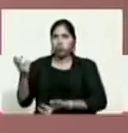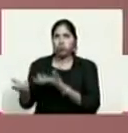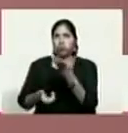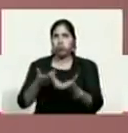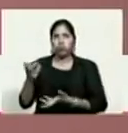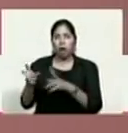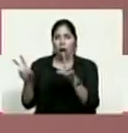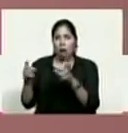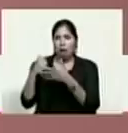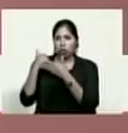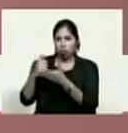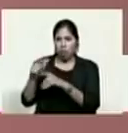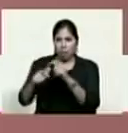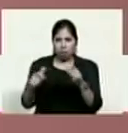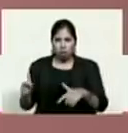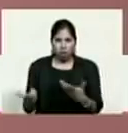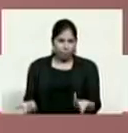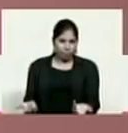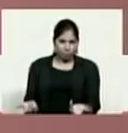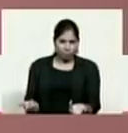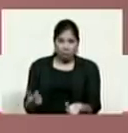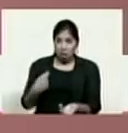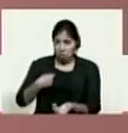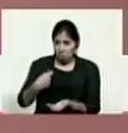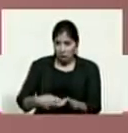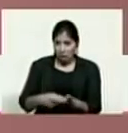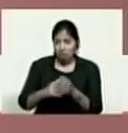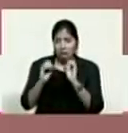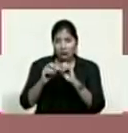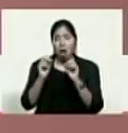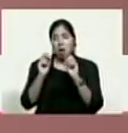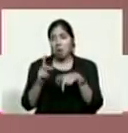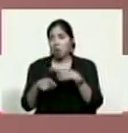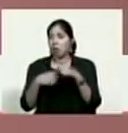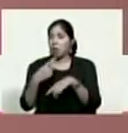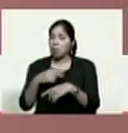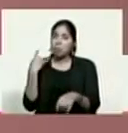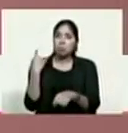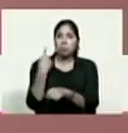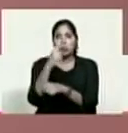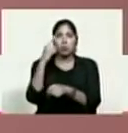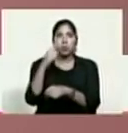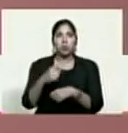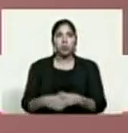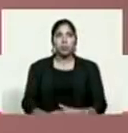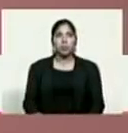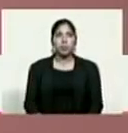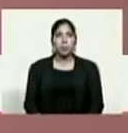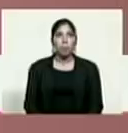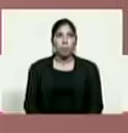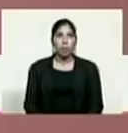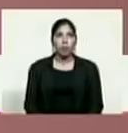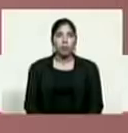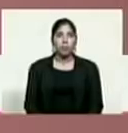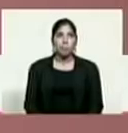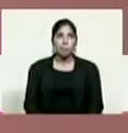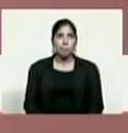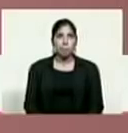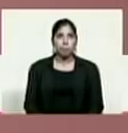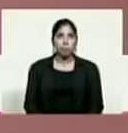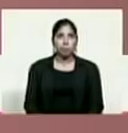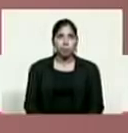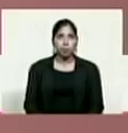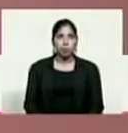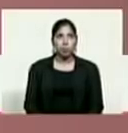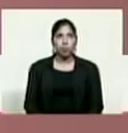la supuesta ayuda humanitaria llena de guayas, de tapabocas y de guantes.